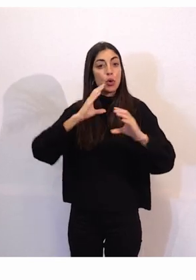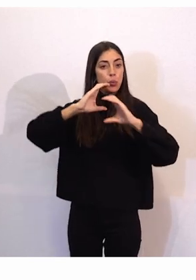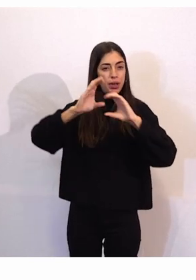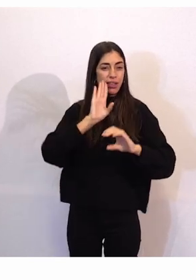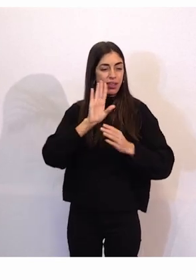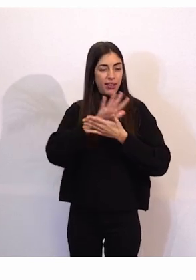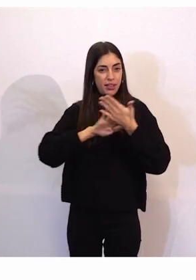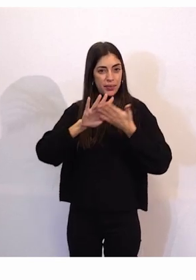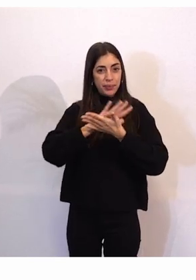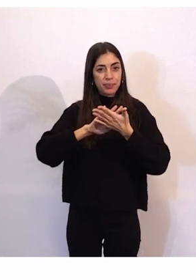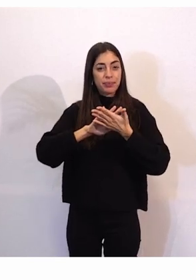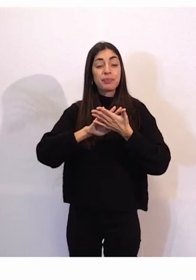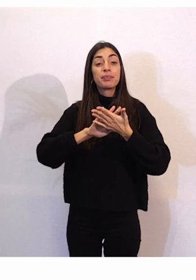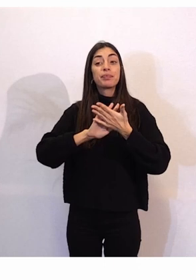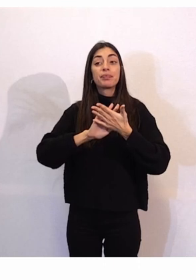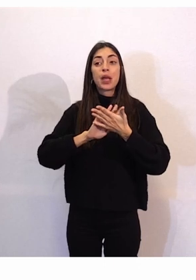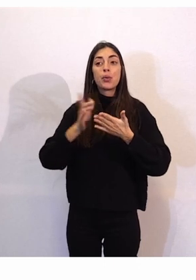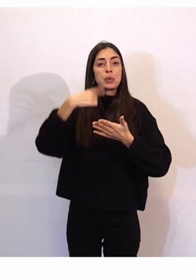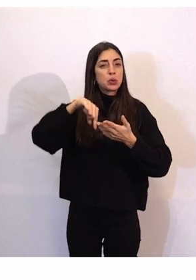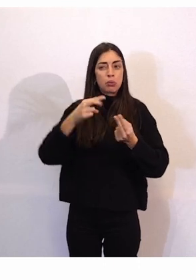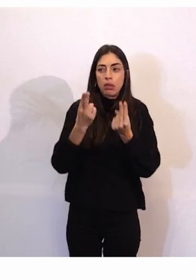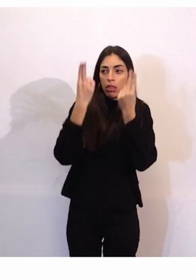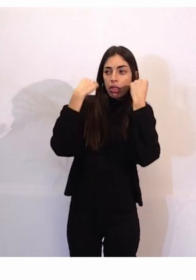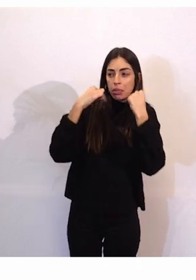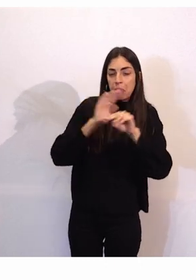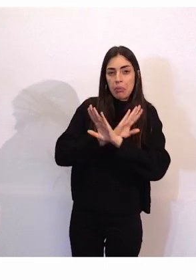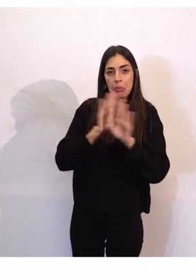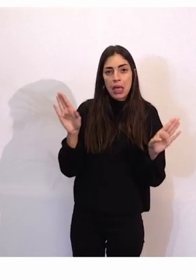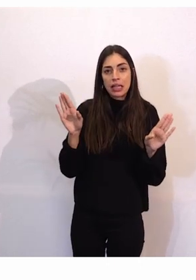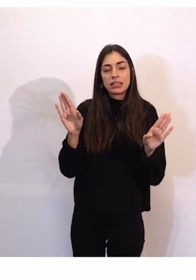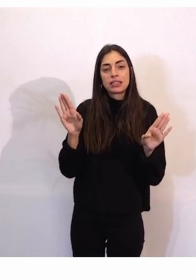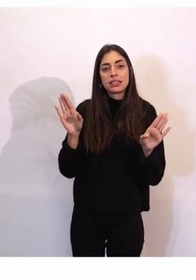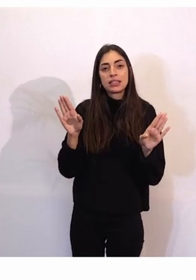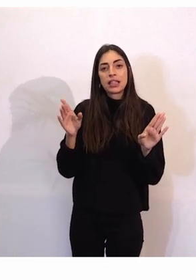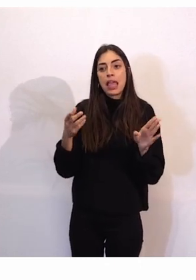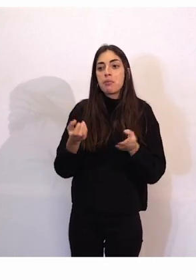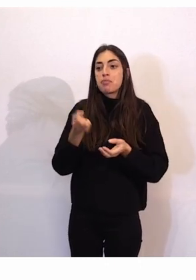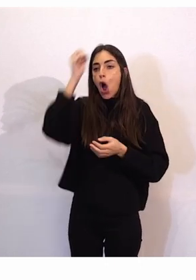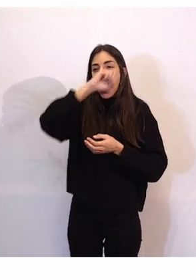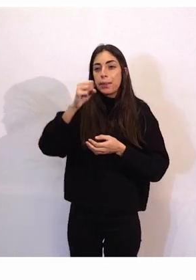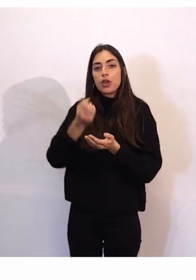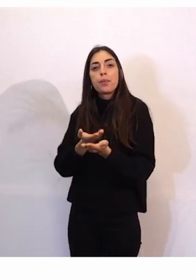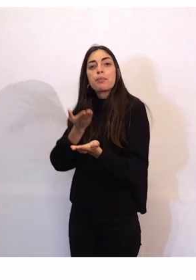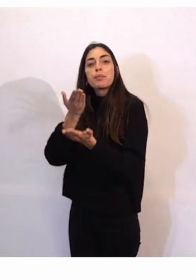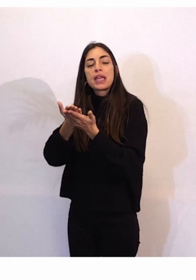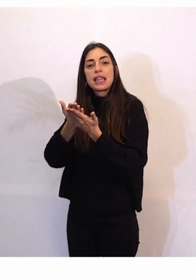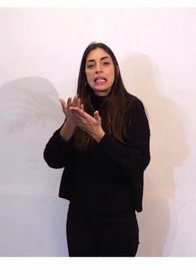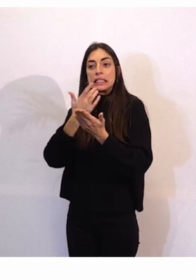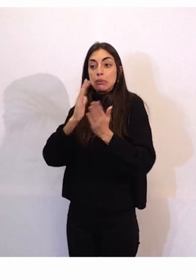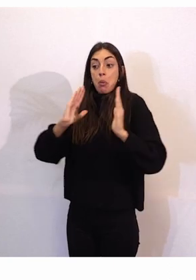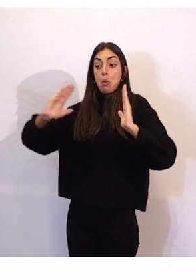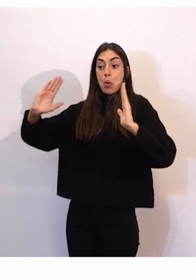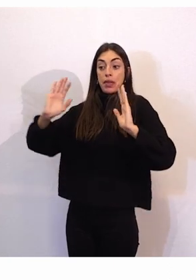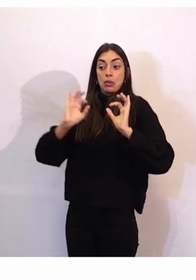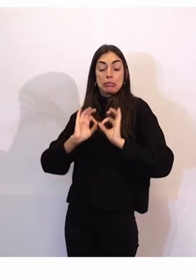decías. No os podéis conformar solo que pidan vuestra opinión en momentos determinados y